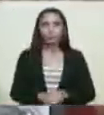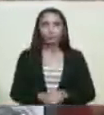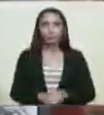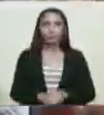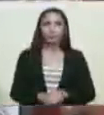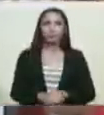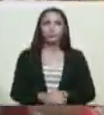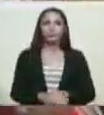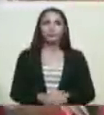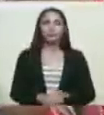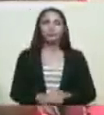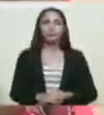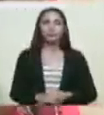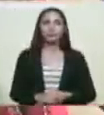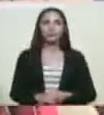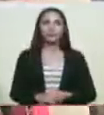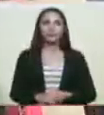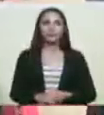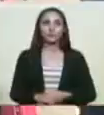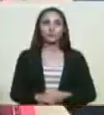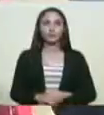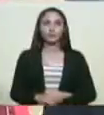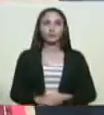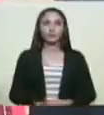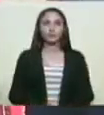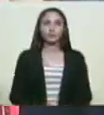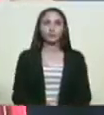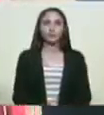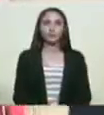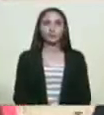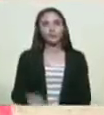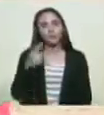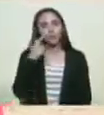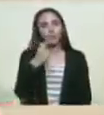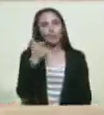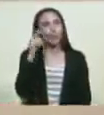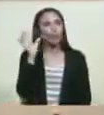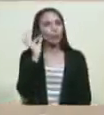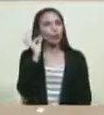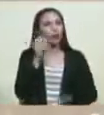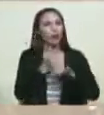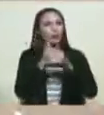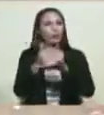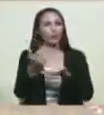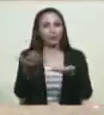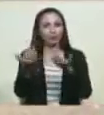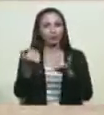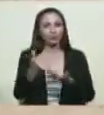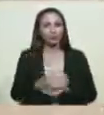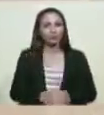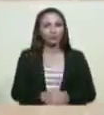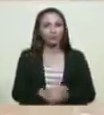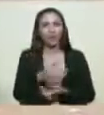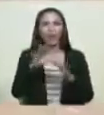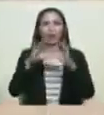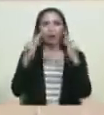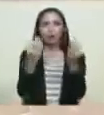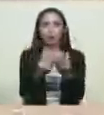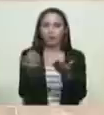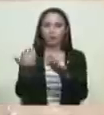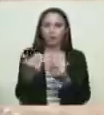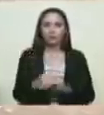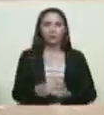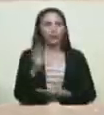votar. Malona, vamos a ayudar a esta muchacha. Vamos a ayudarla, por favor, a la familia de